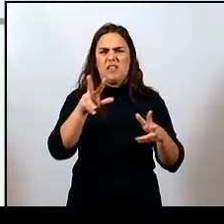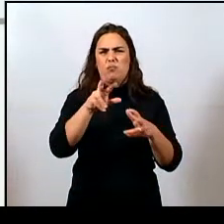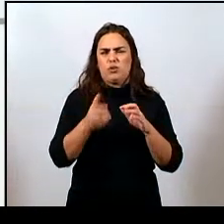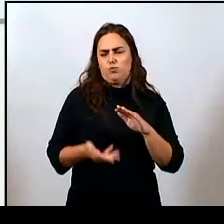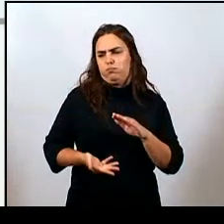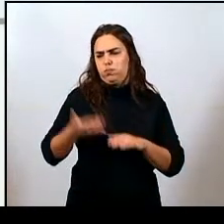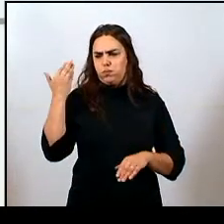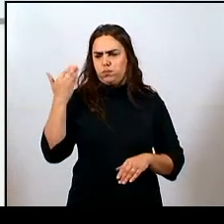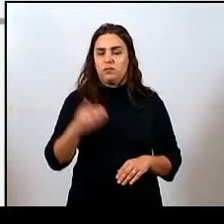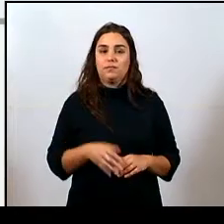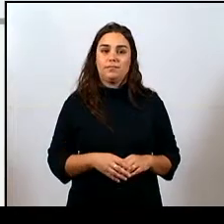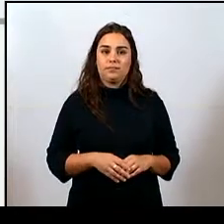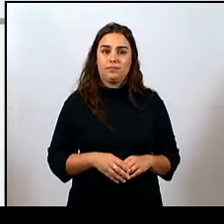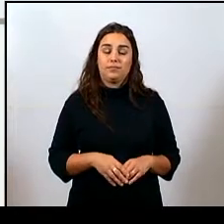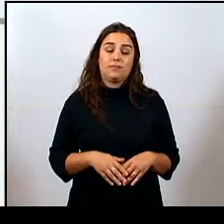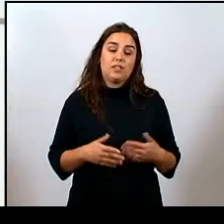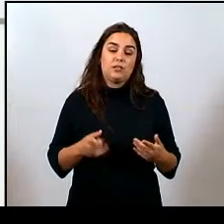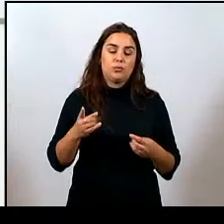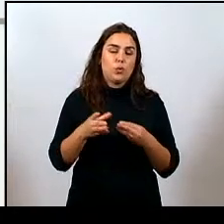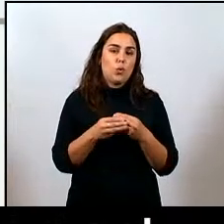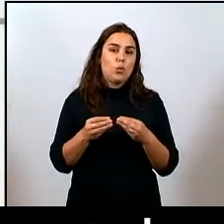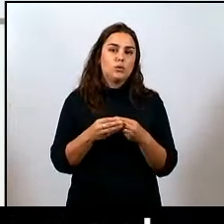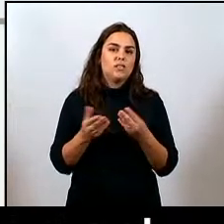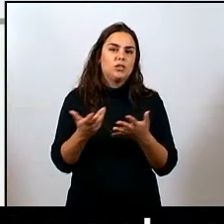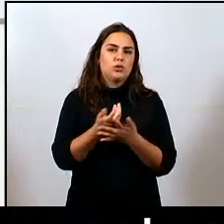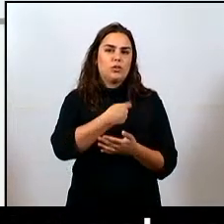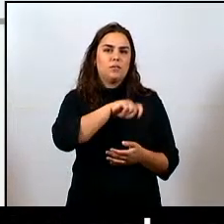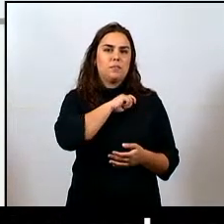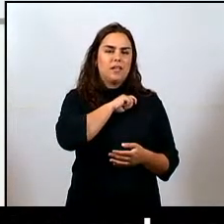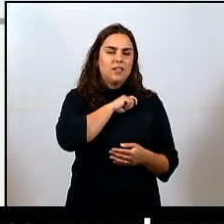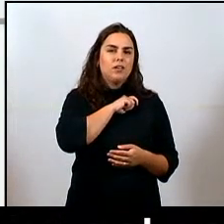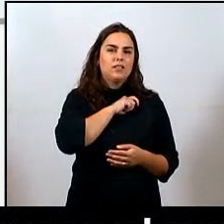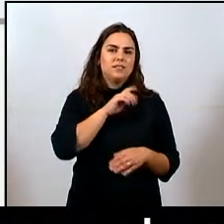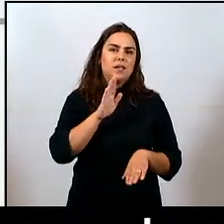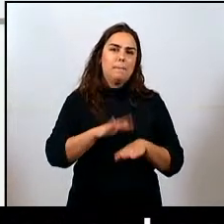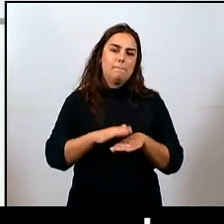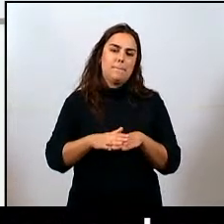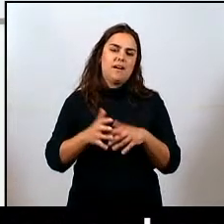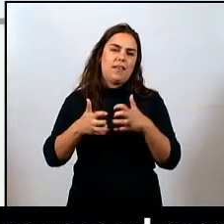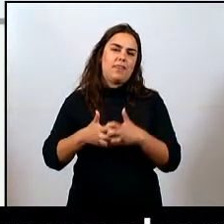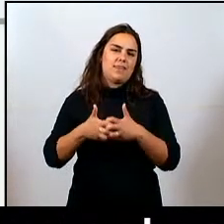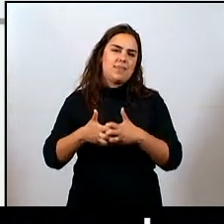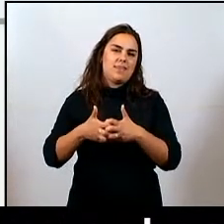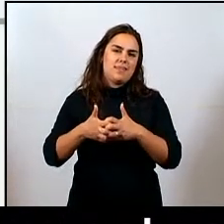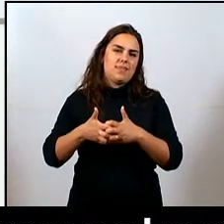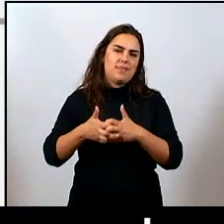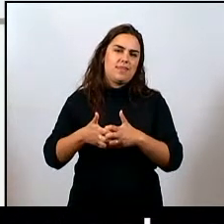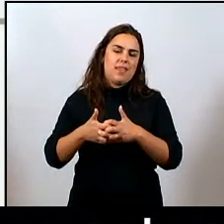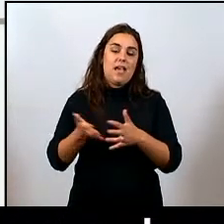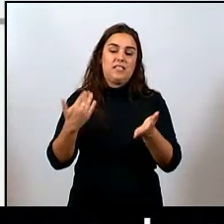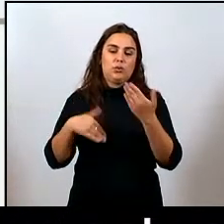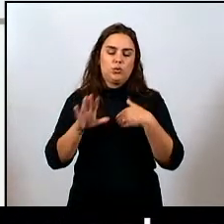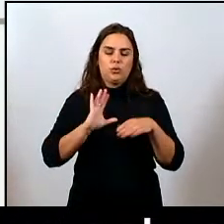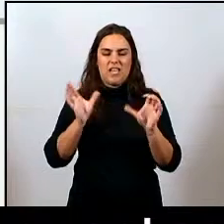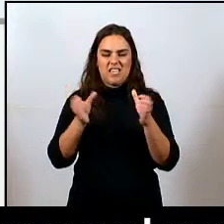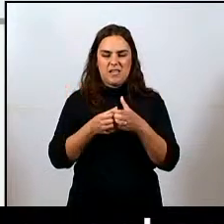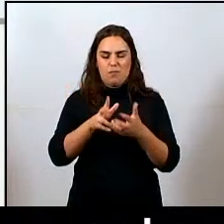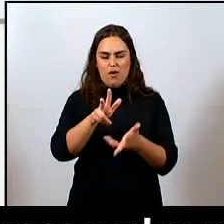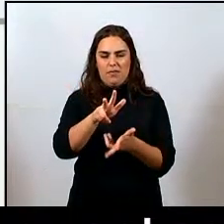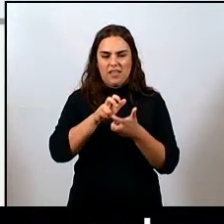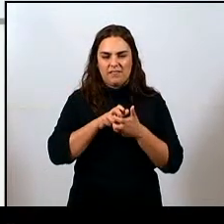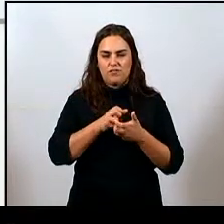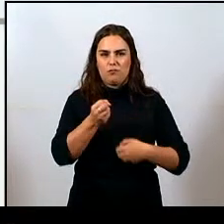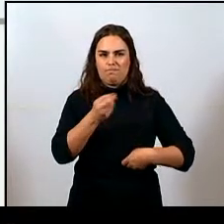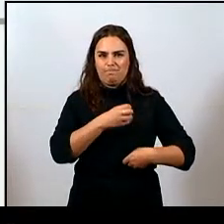impuestos, mientras están utilizando el dinero de todos los españoles para fabricar una nación paralegal, expulsando a técnicos de Hacienda, fabricando caja